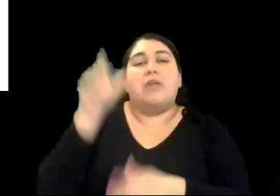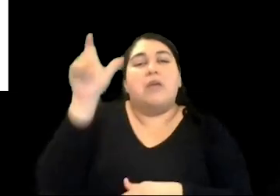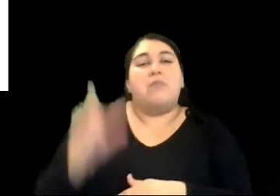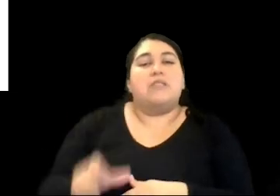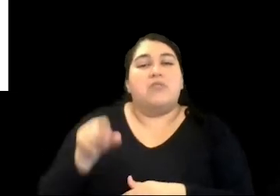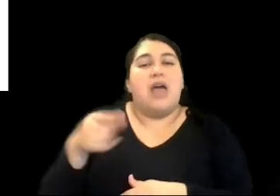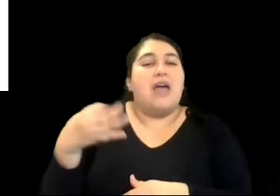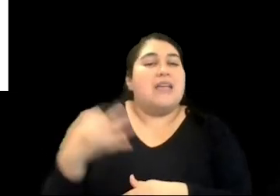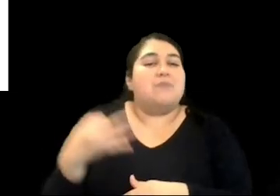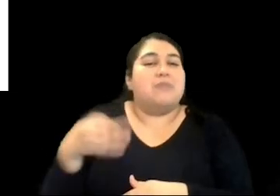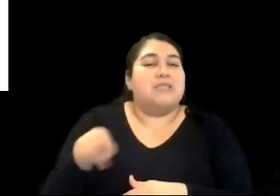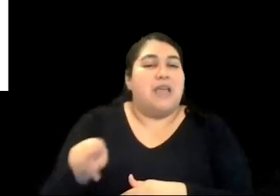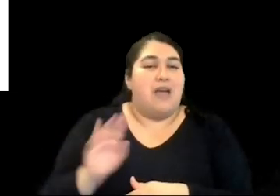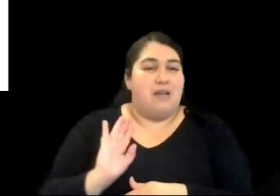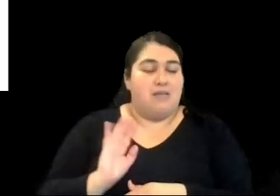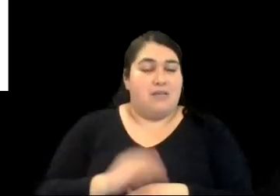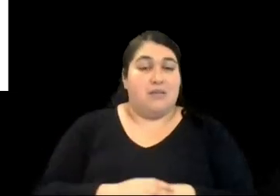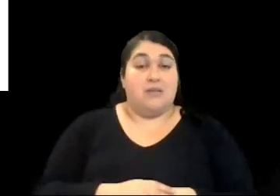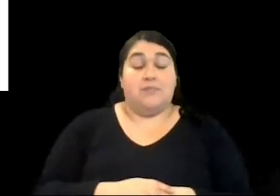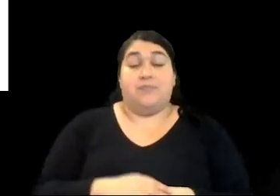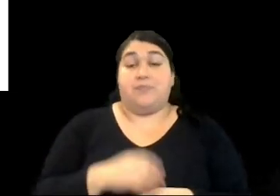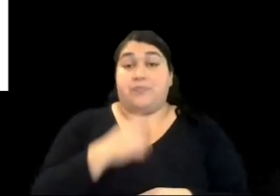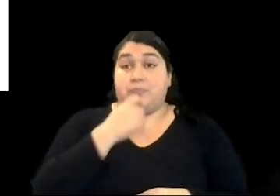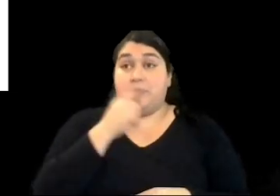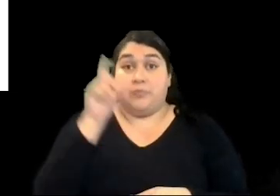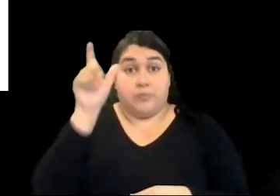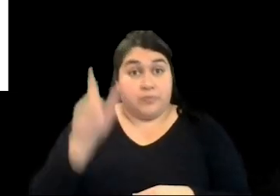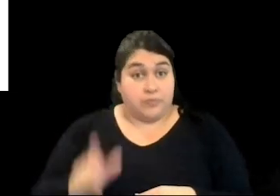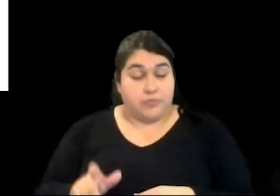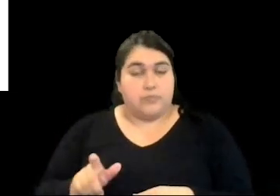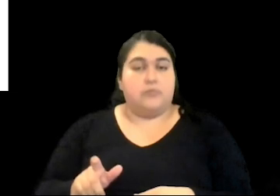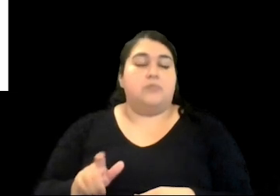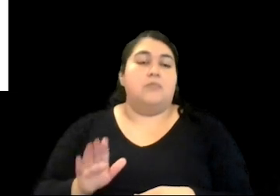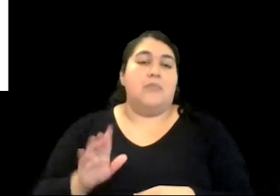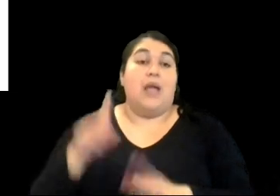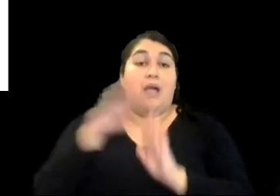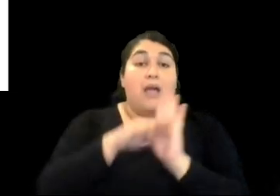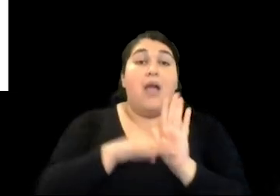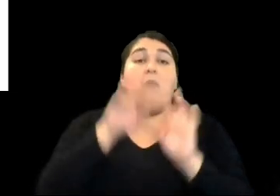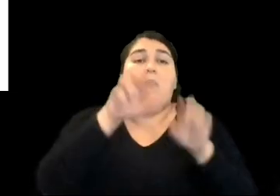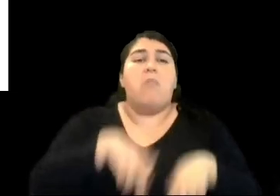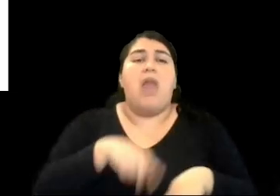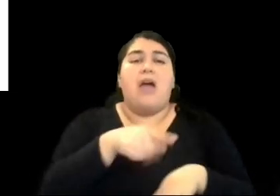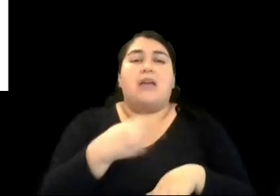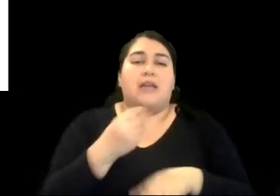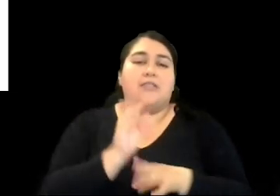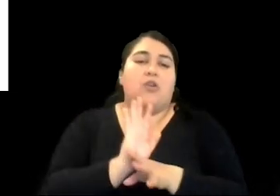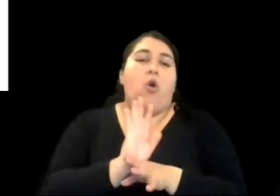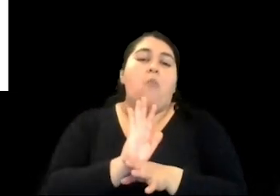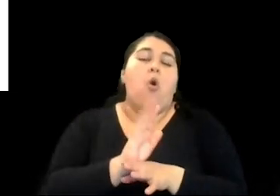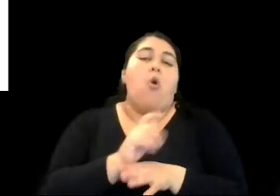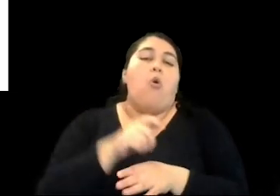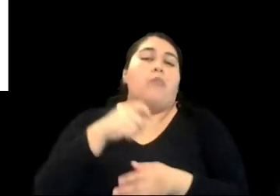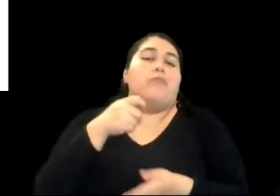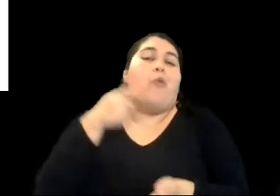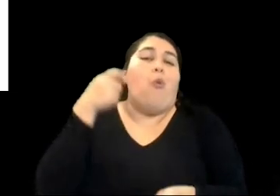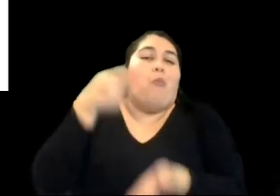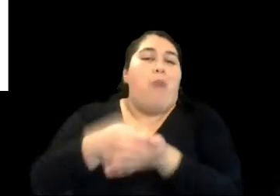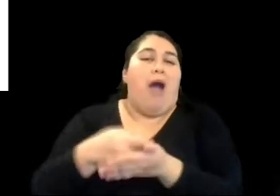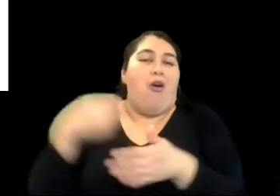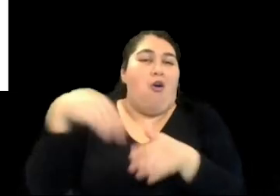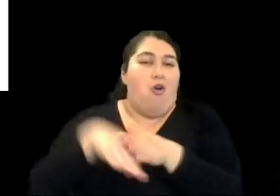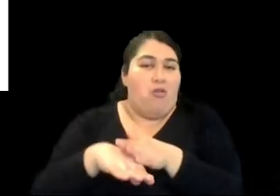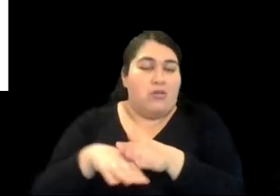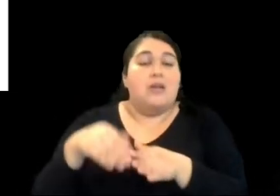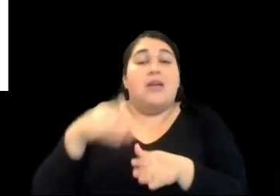exclusivamente. Y lo que sí tiene el contribuyente en este caso, en estos planes, es un pago a cuenta. Un pago a cuenta que será del 15